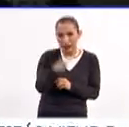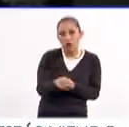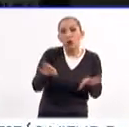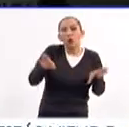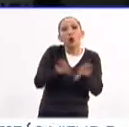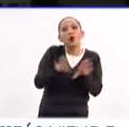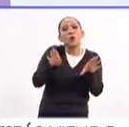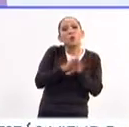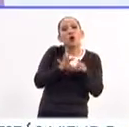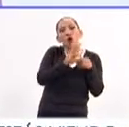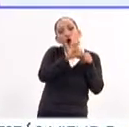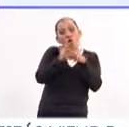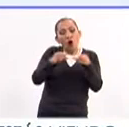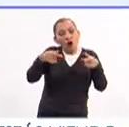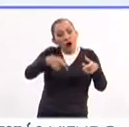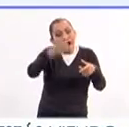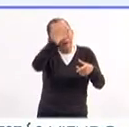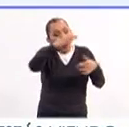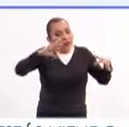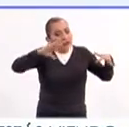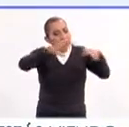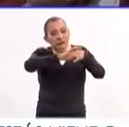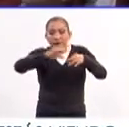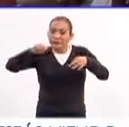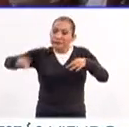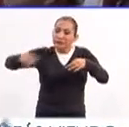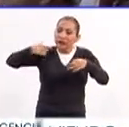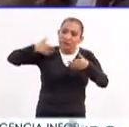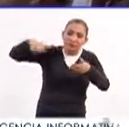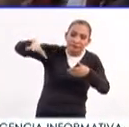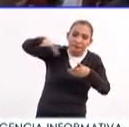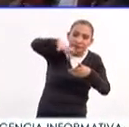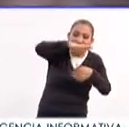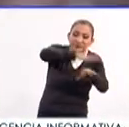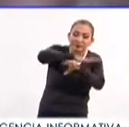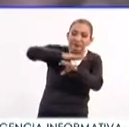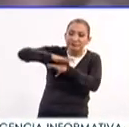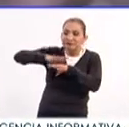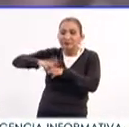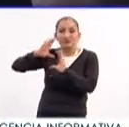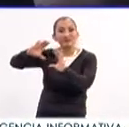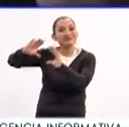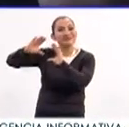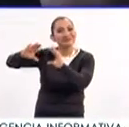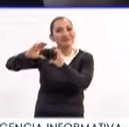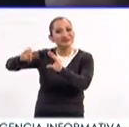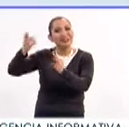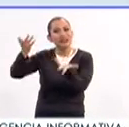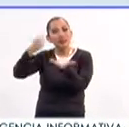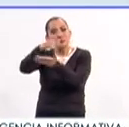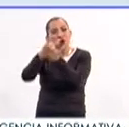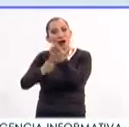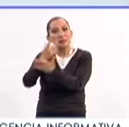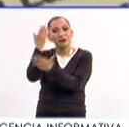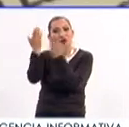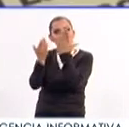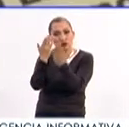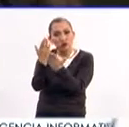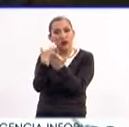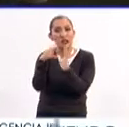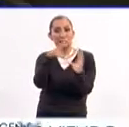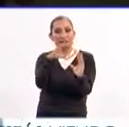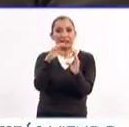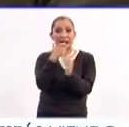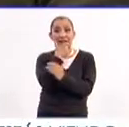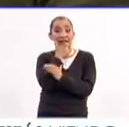cómo alineamos la evaluación a los movimientos y los cambios de la enseñanza y los planes de estudio. La enseñanza del